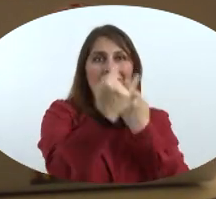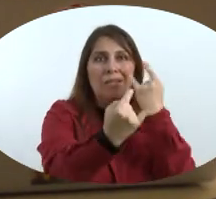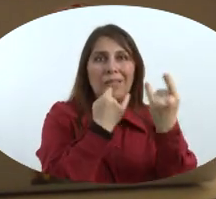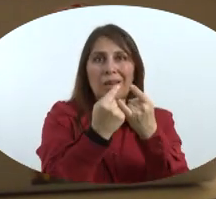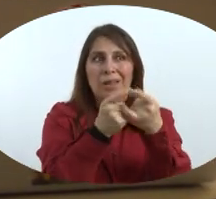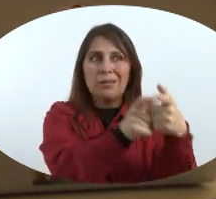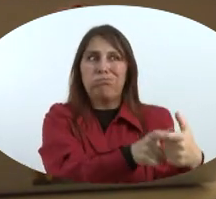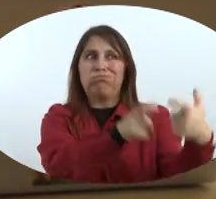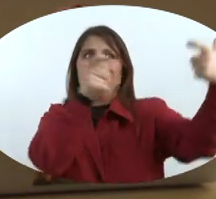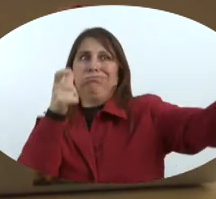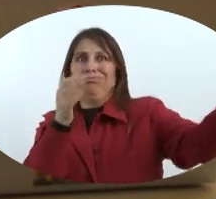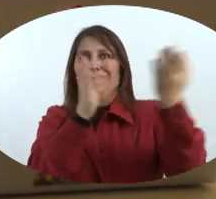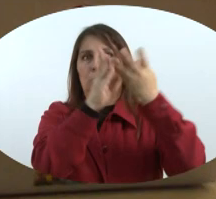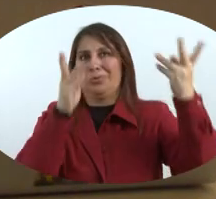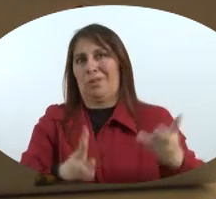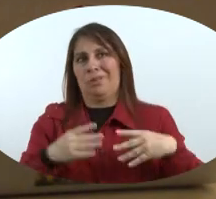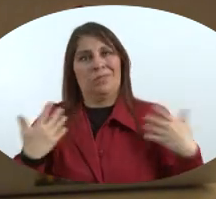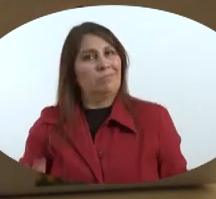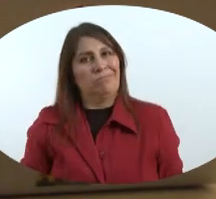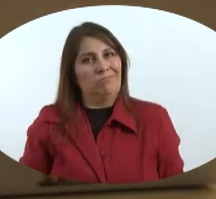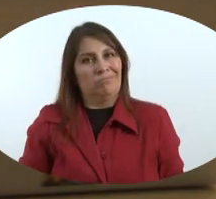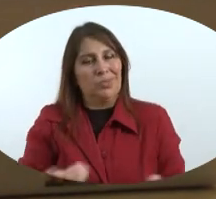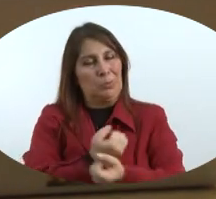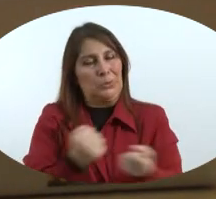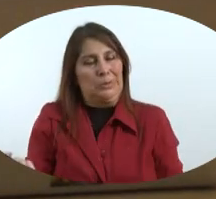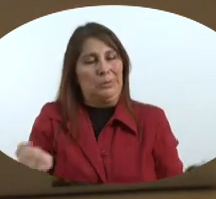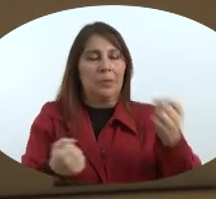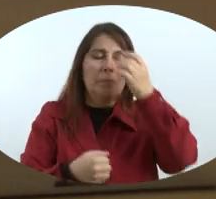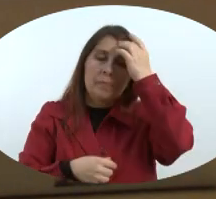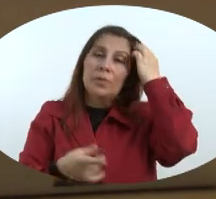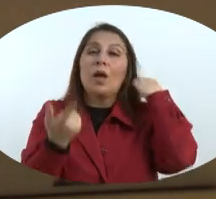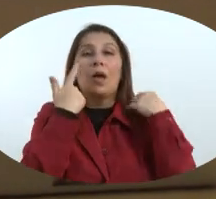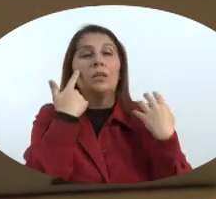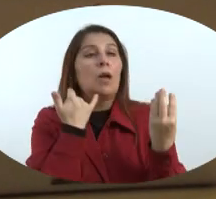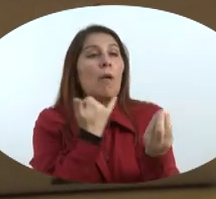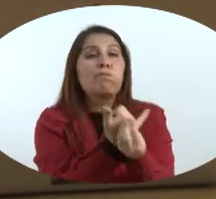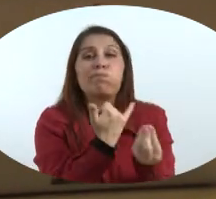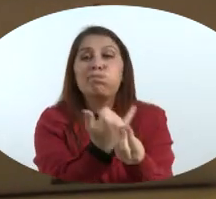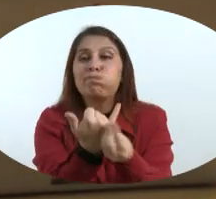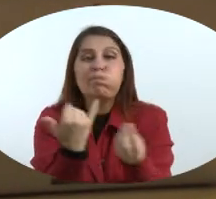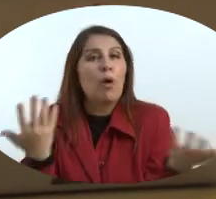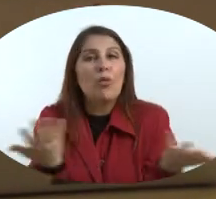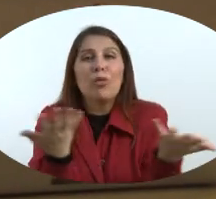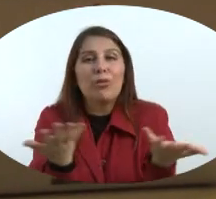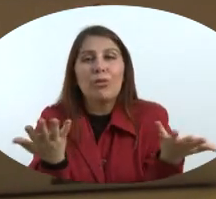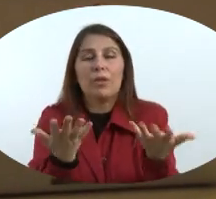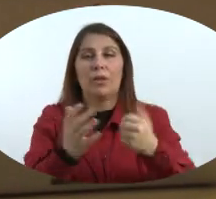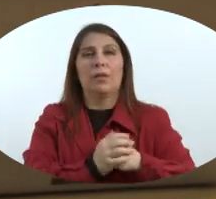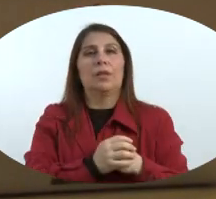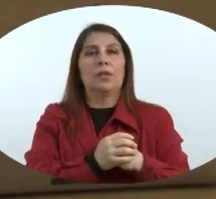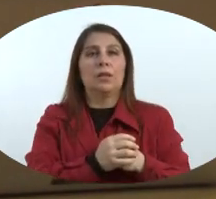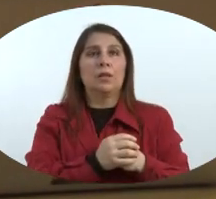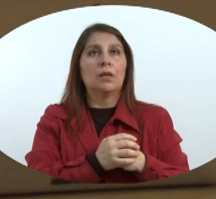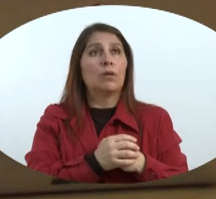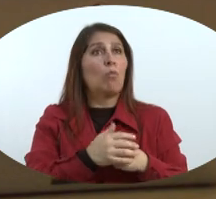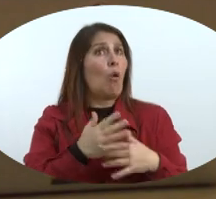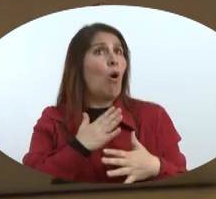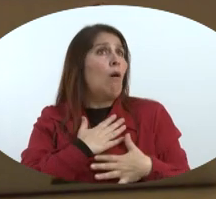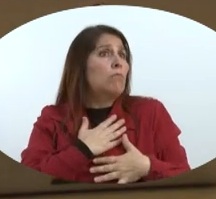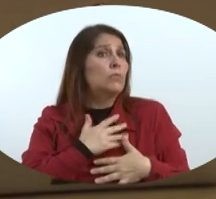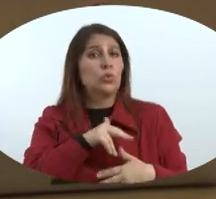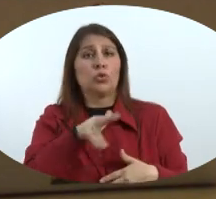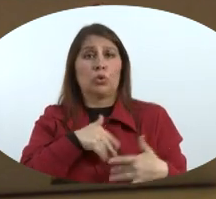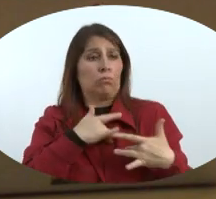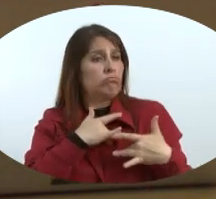el grueso del estudiantado sí creo que sucede materializado en estar como